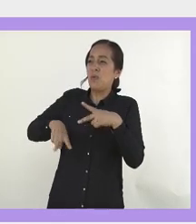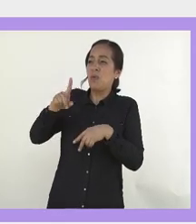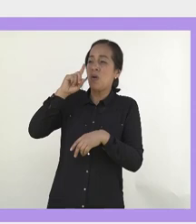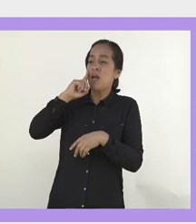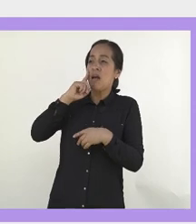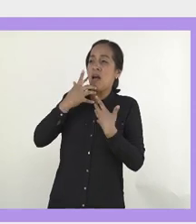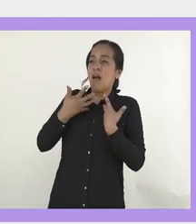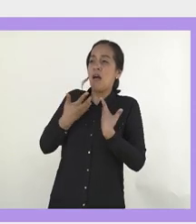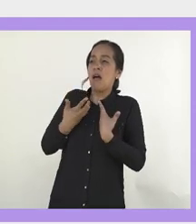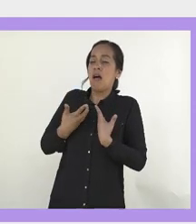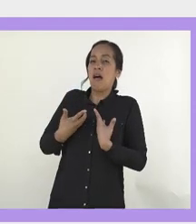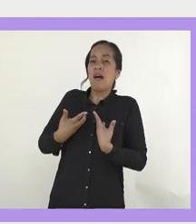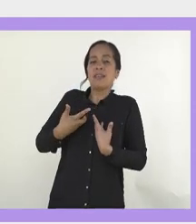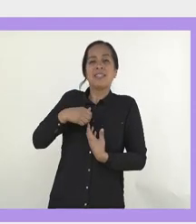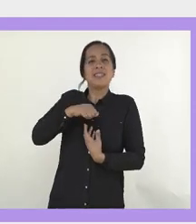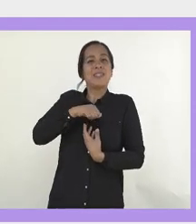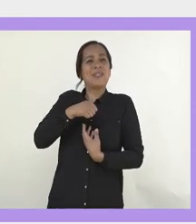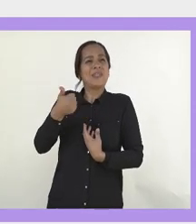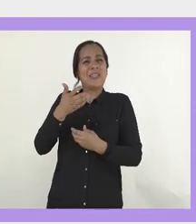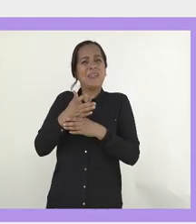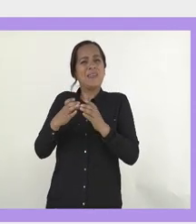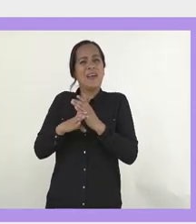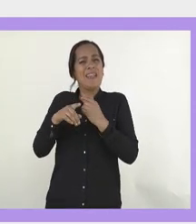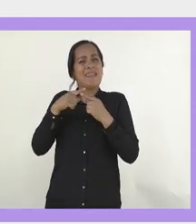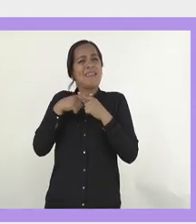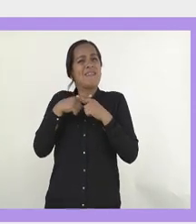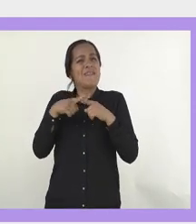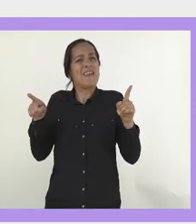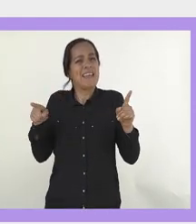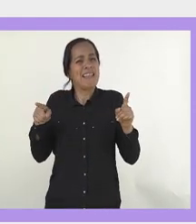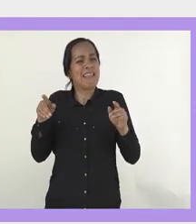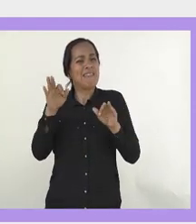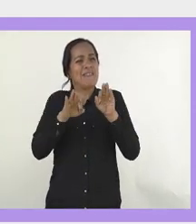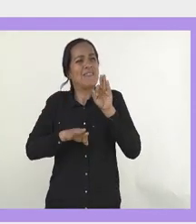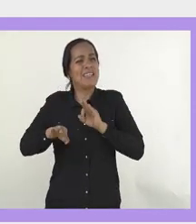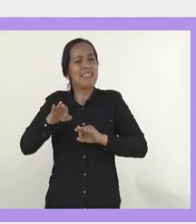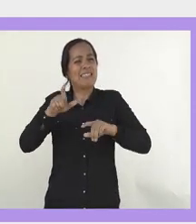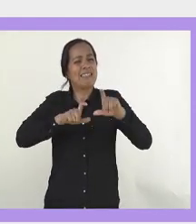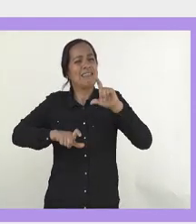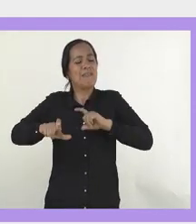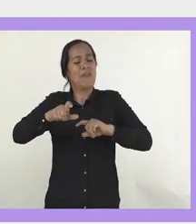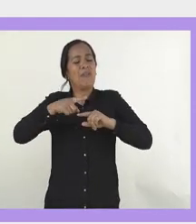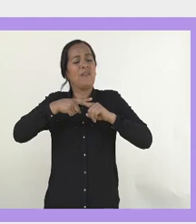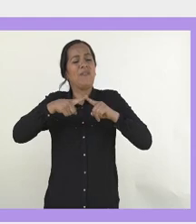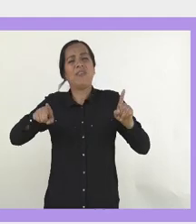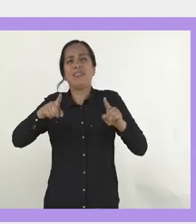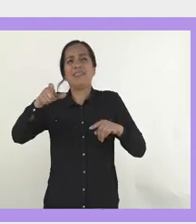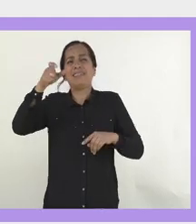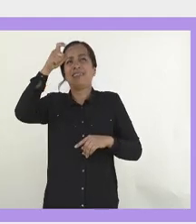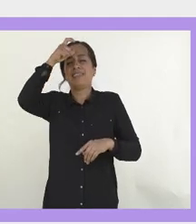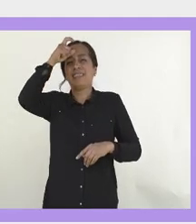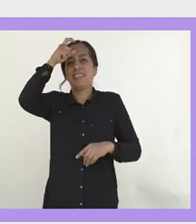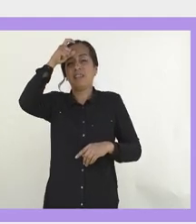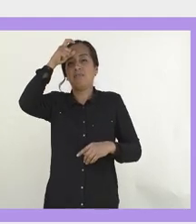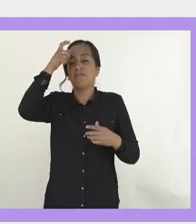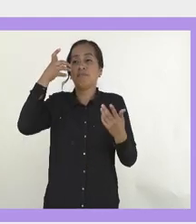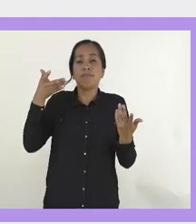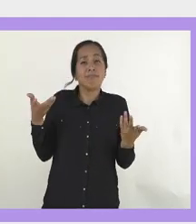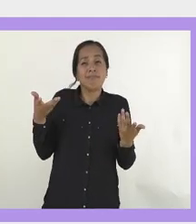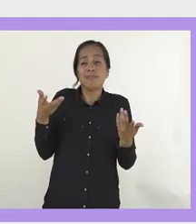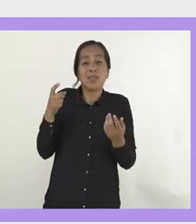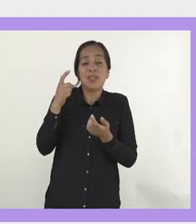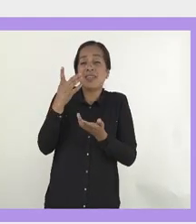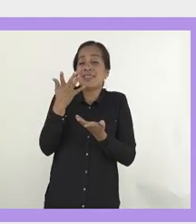Ay es que es otra cosa no me estás hablando de física y química o sea y no entendíamos que es fútbol no